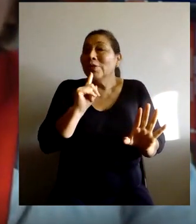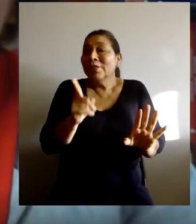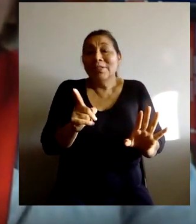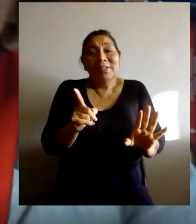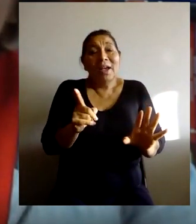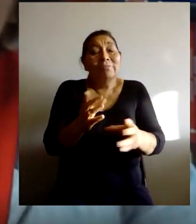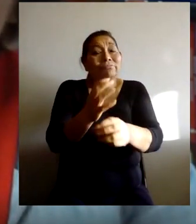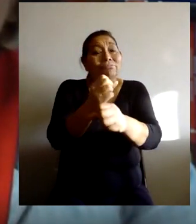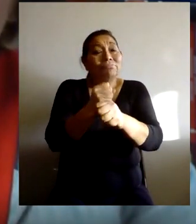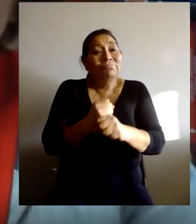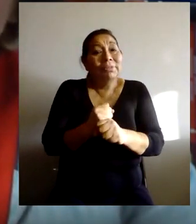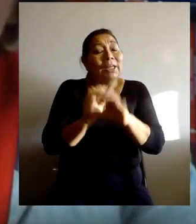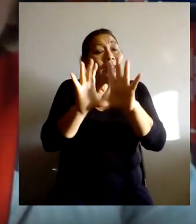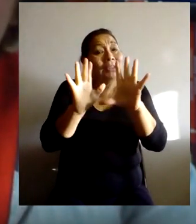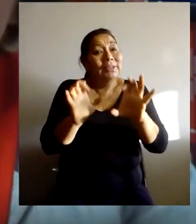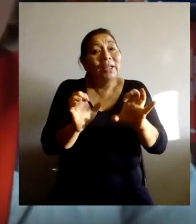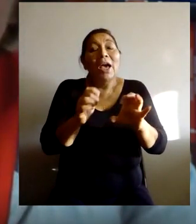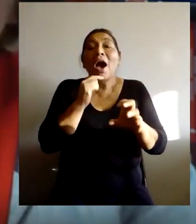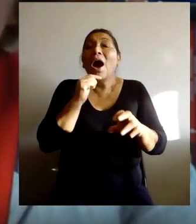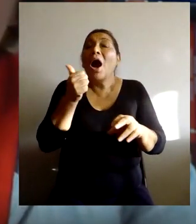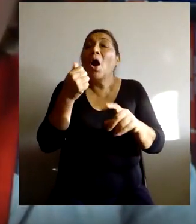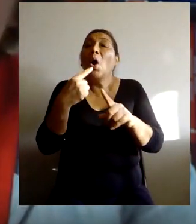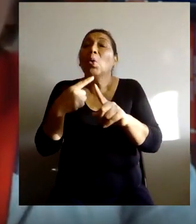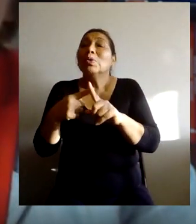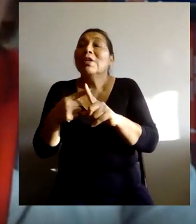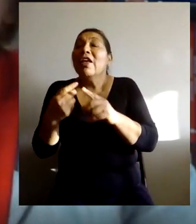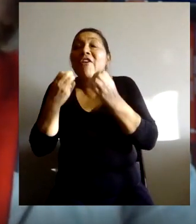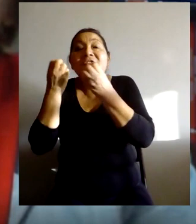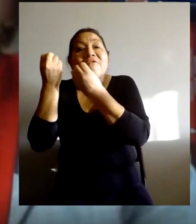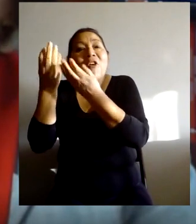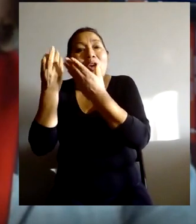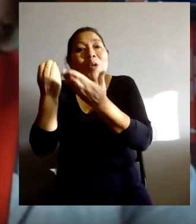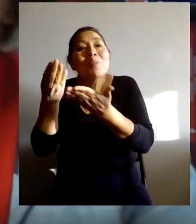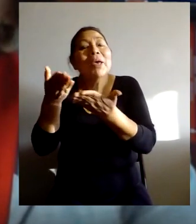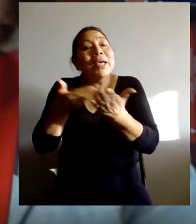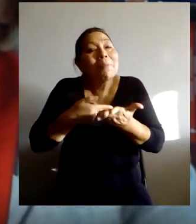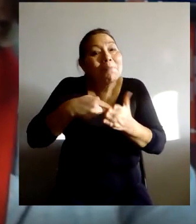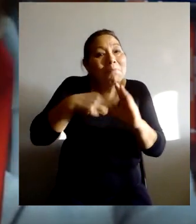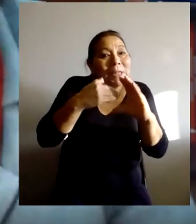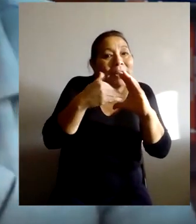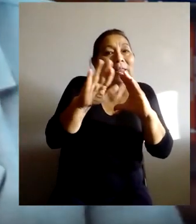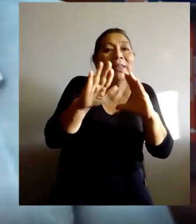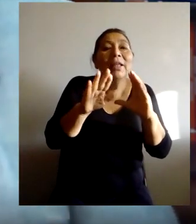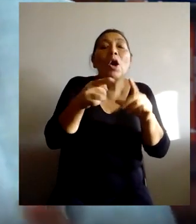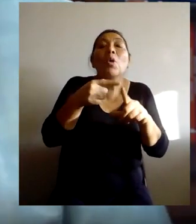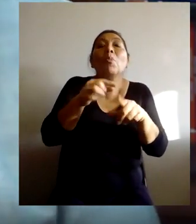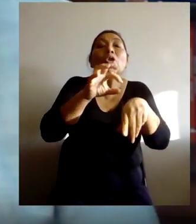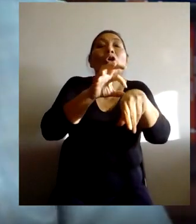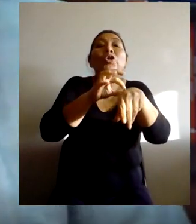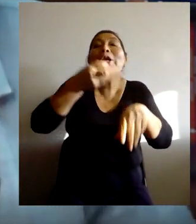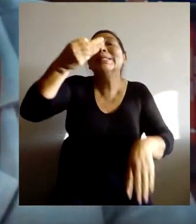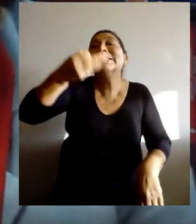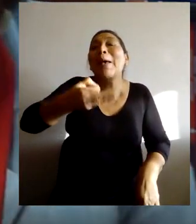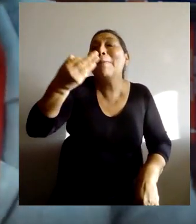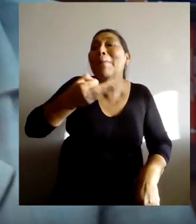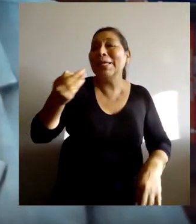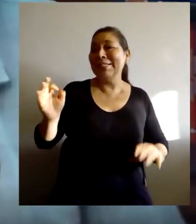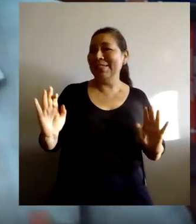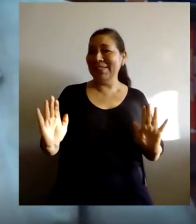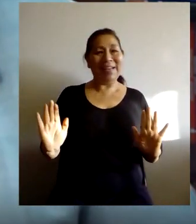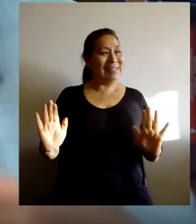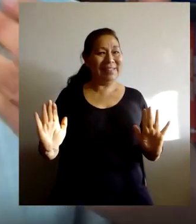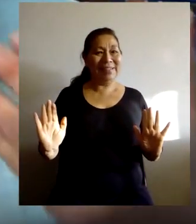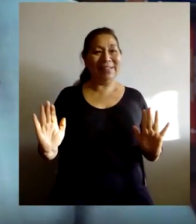no esté debidamente sustentada con exámenes auxiliares e informes de resultados emitidos por especialistas. En